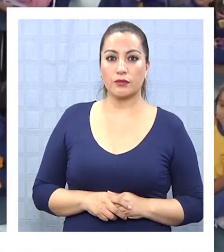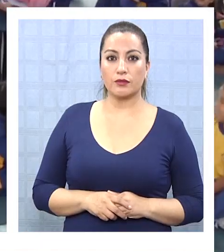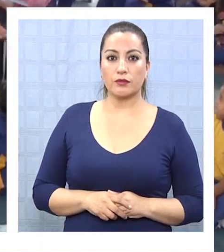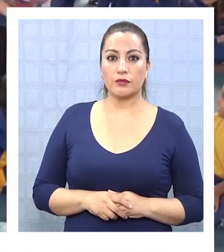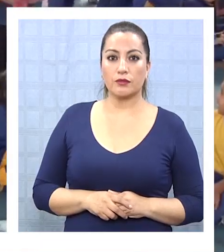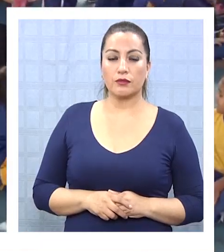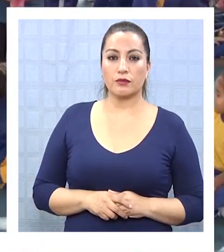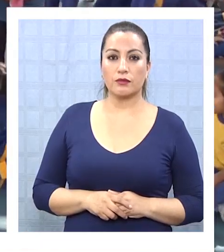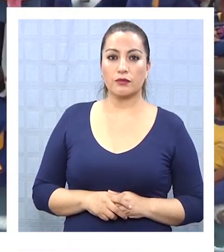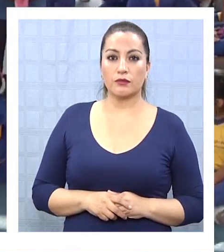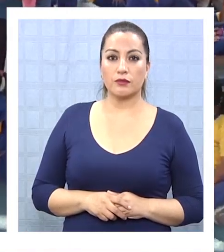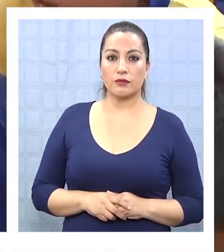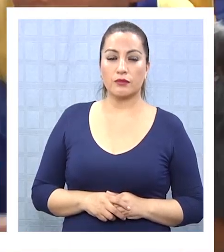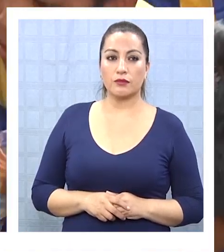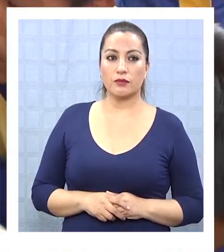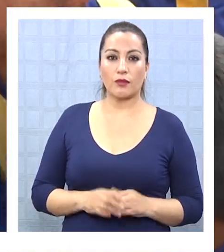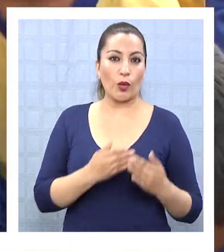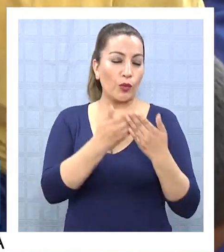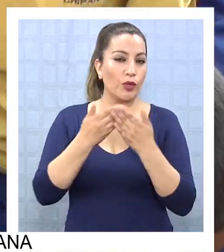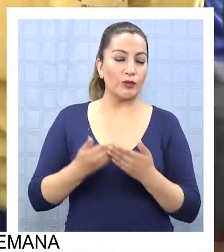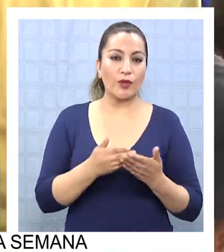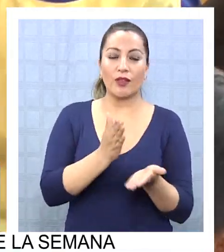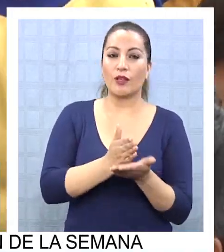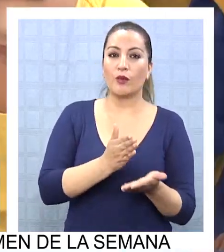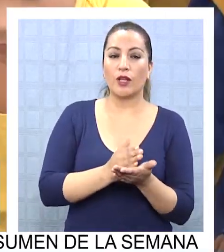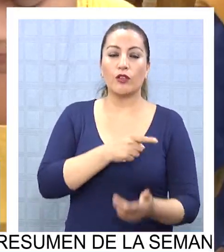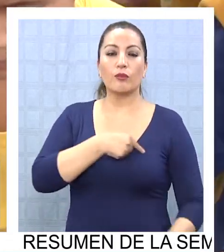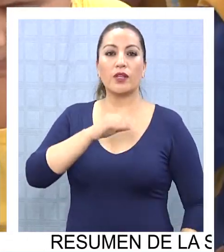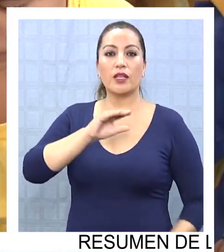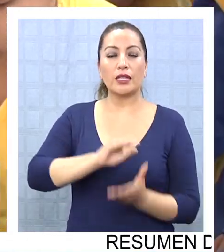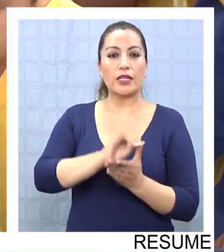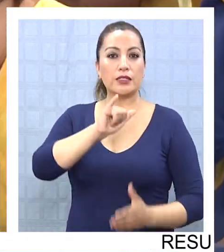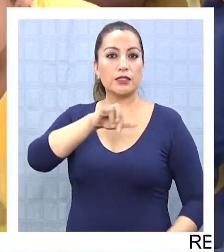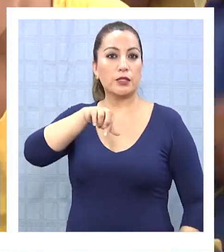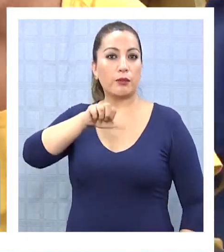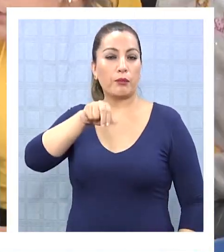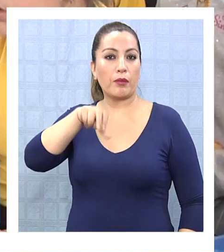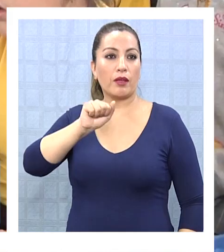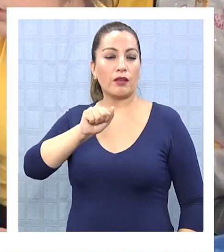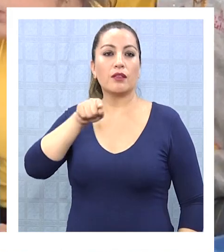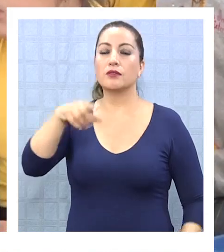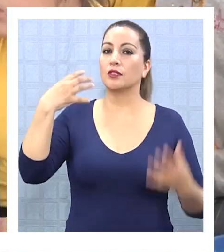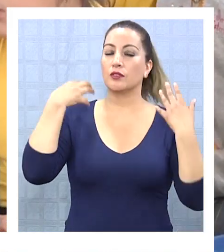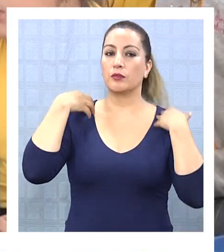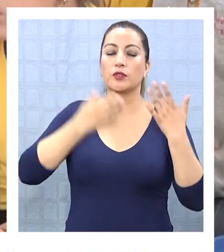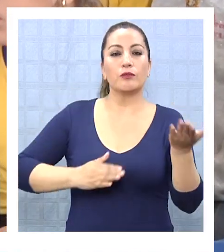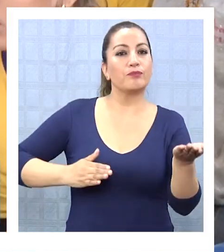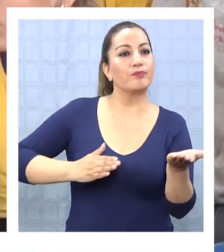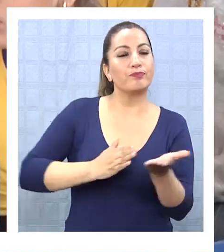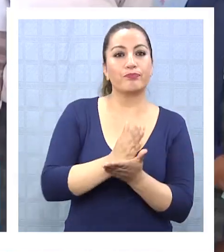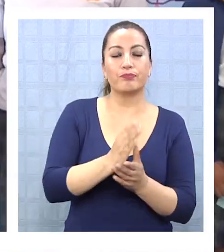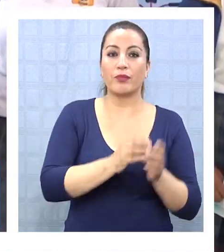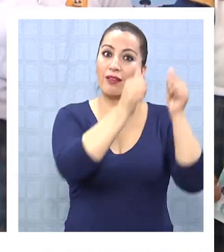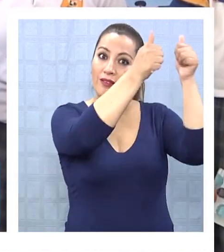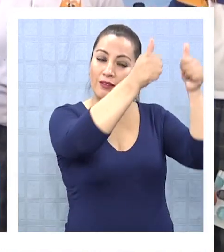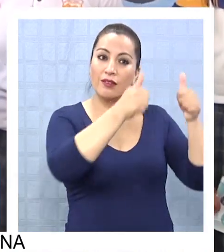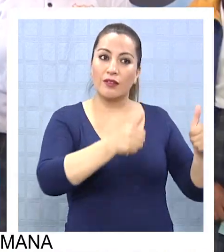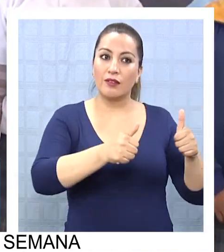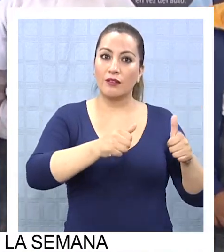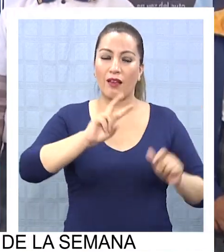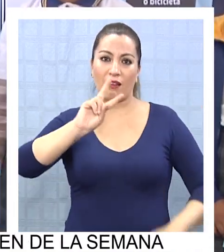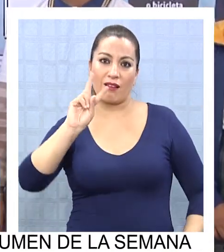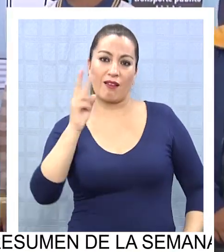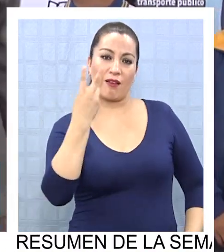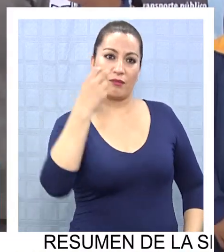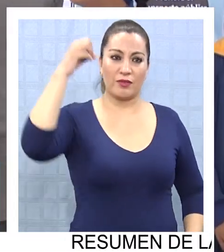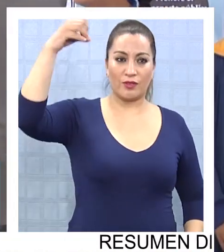Los alumnos de la Escuela Chipana fueron los encargados de protagonizar el lanzamiento de la campaña Cambio al Foco, la cual busca difundir